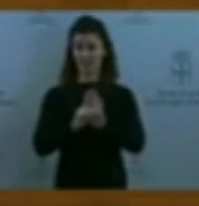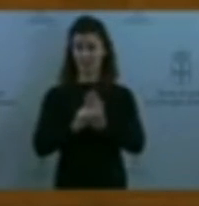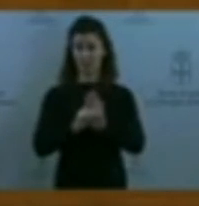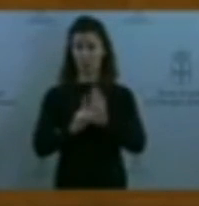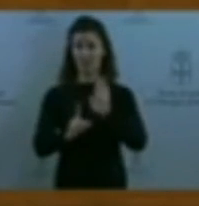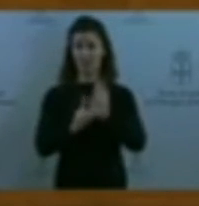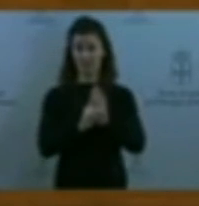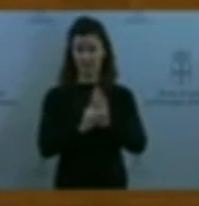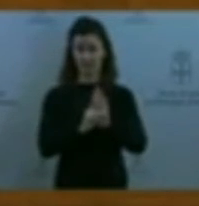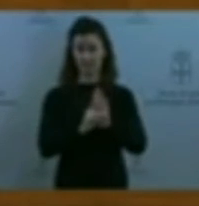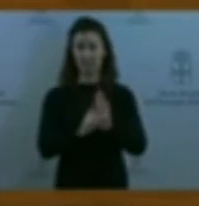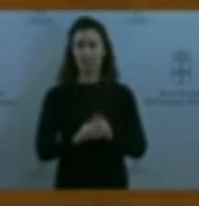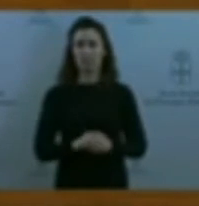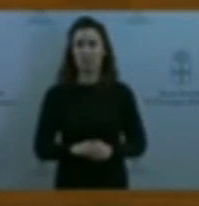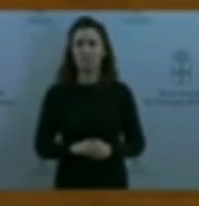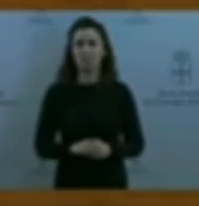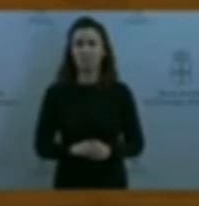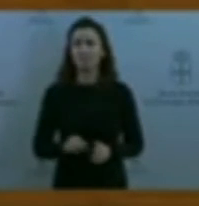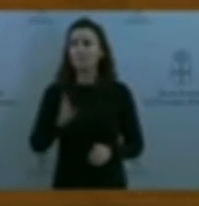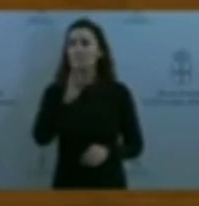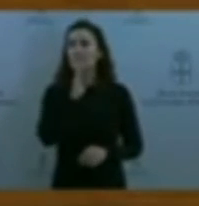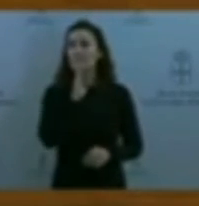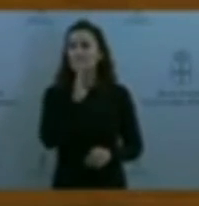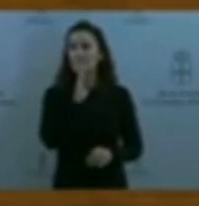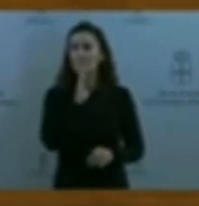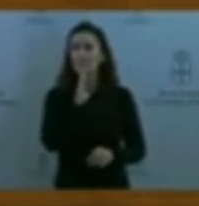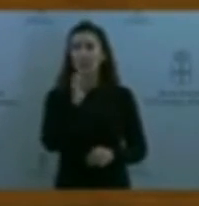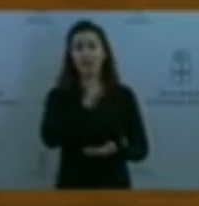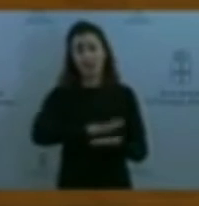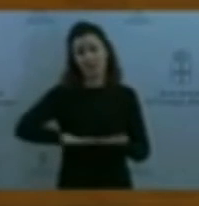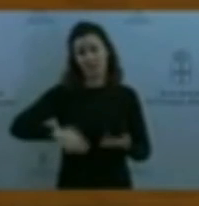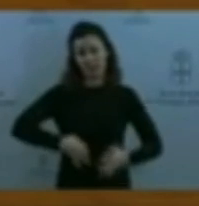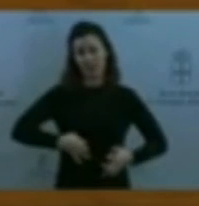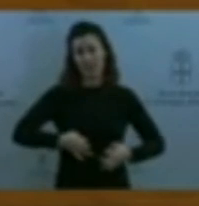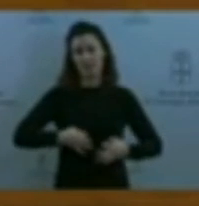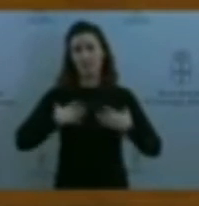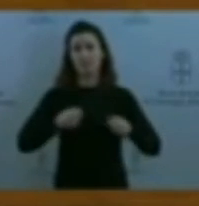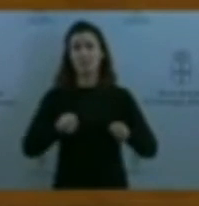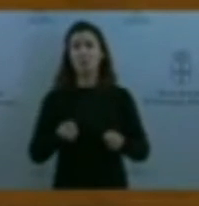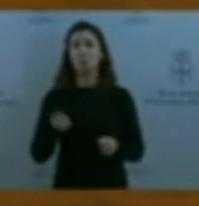que es las garantías sanitarias, no es más que una auténtica basura.